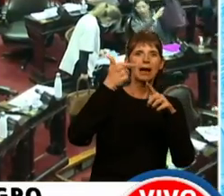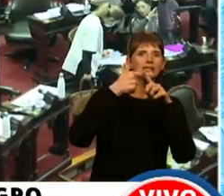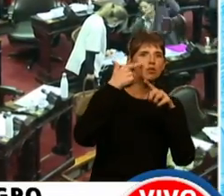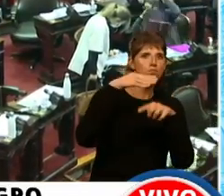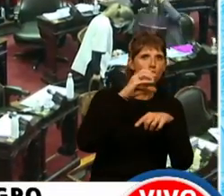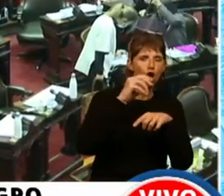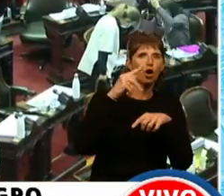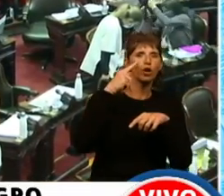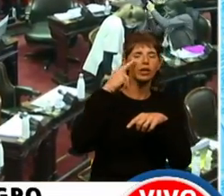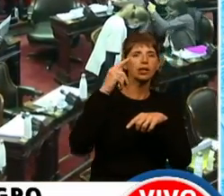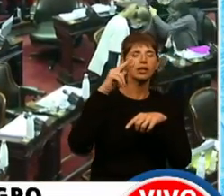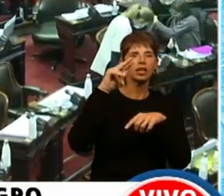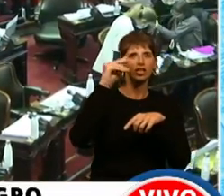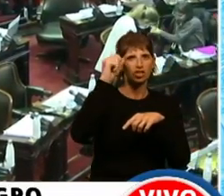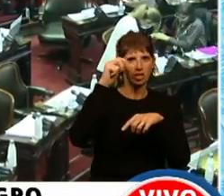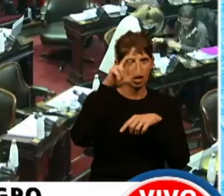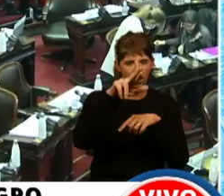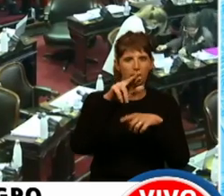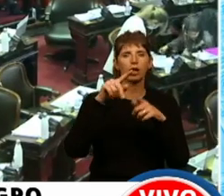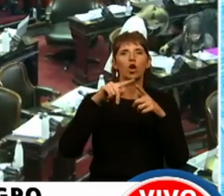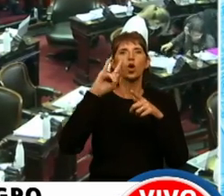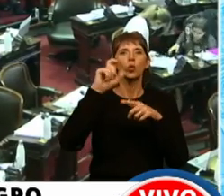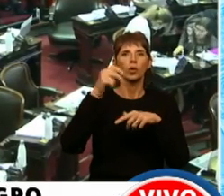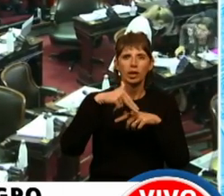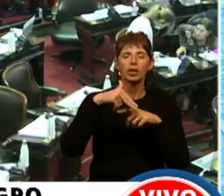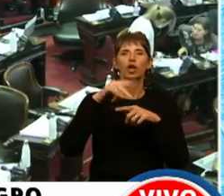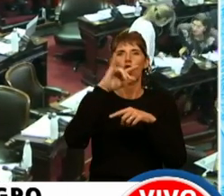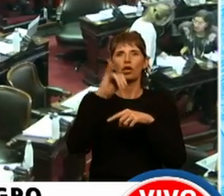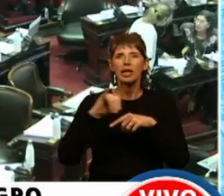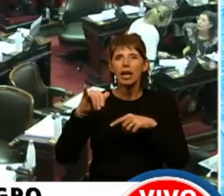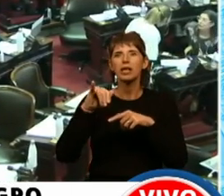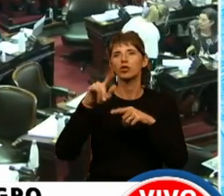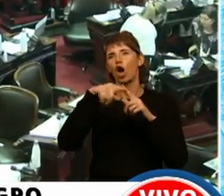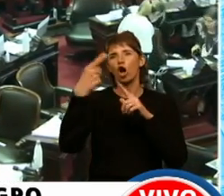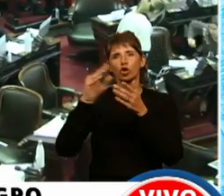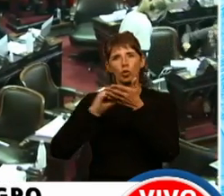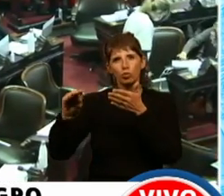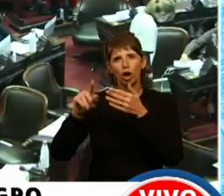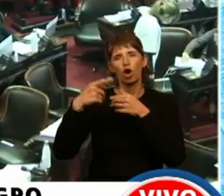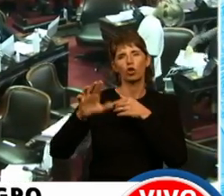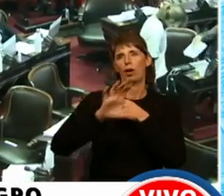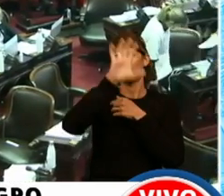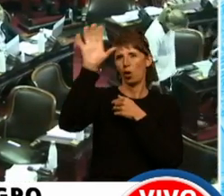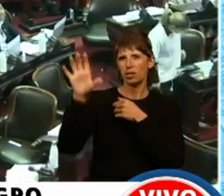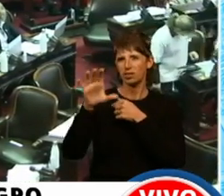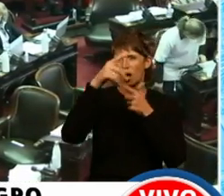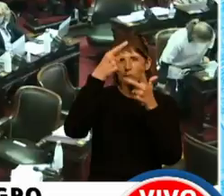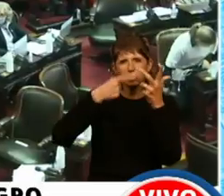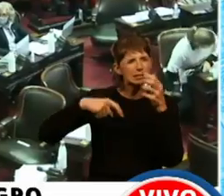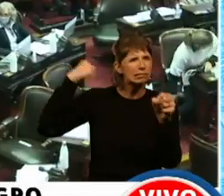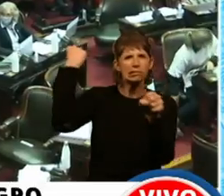el legislador ramón y el legislador rodríguez y otros legisladores de otras provincias que han trabajado denodadamente